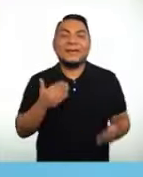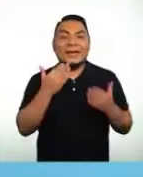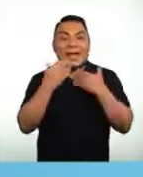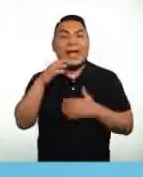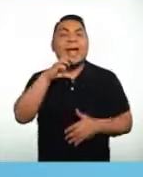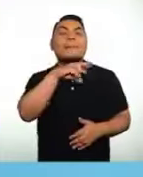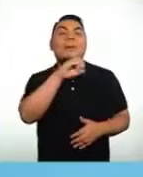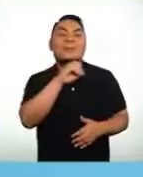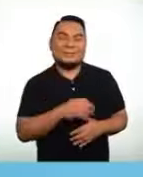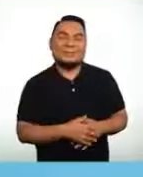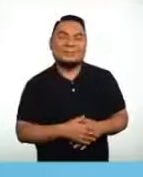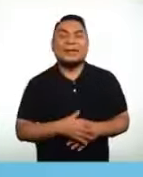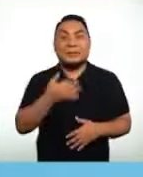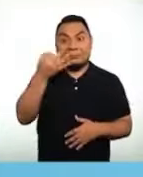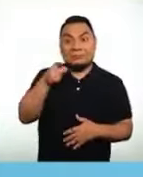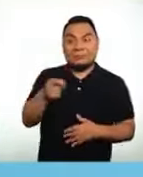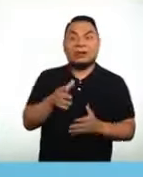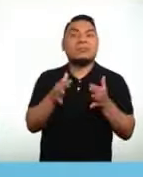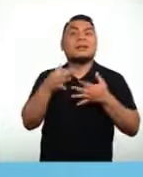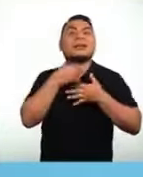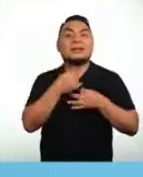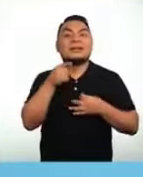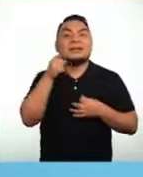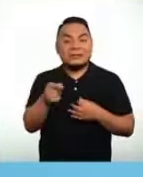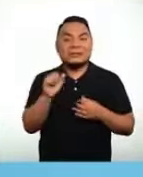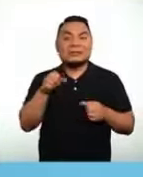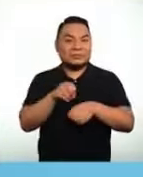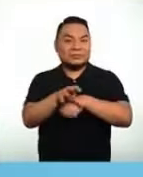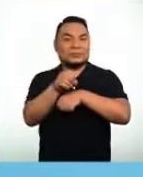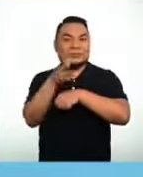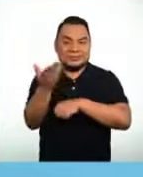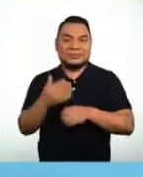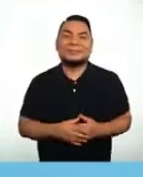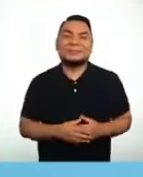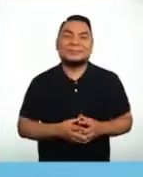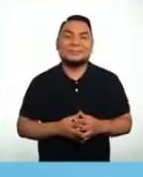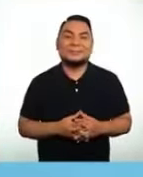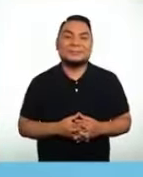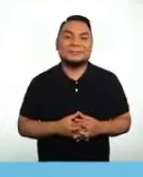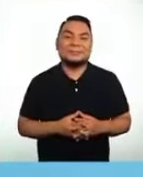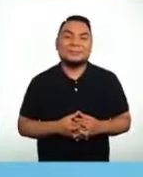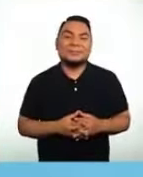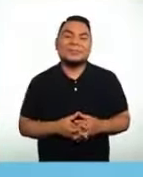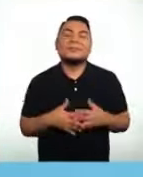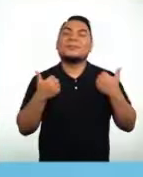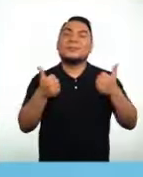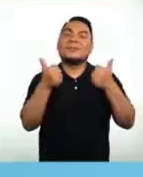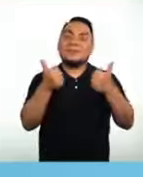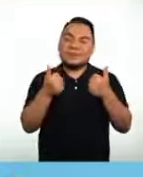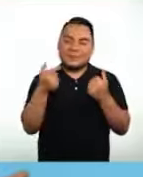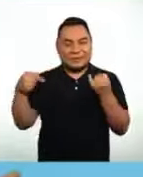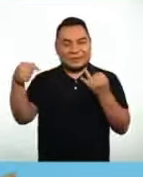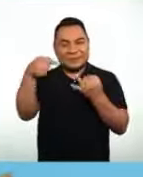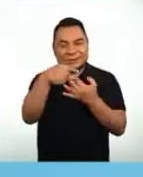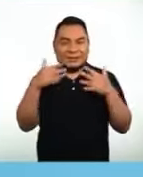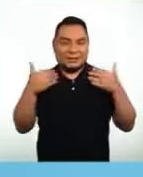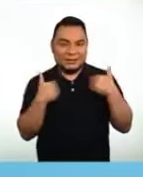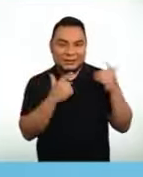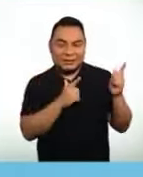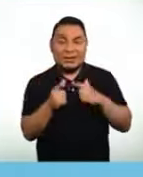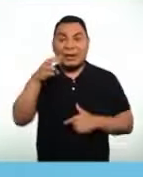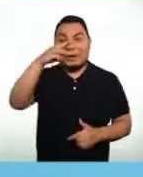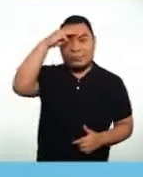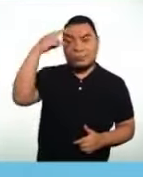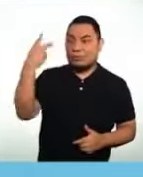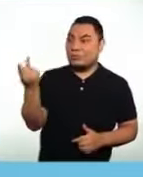Gracias, Uset. Gracias, Memo. Realmente muy interesantes las sugerencias. ¡Qué gran bloque